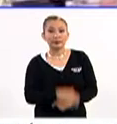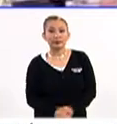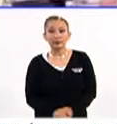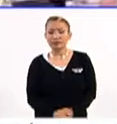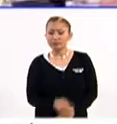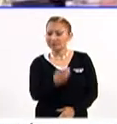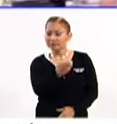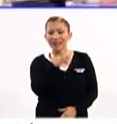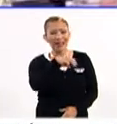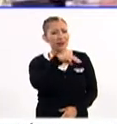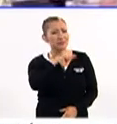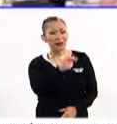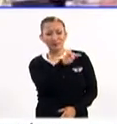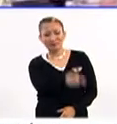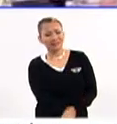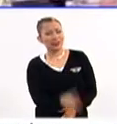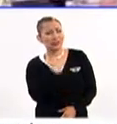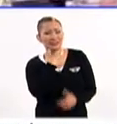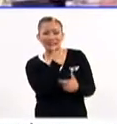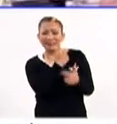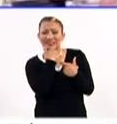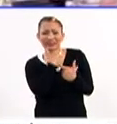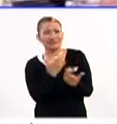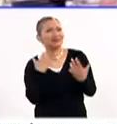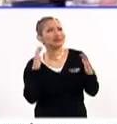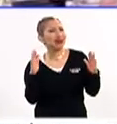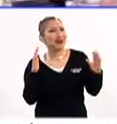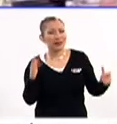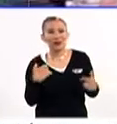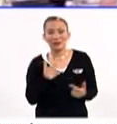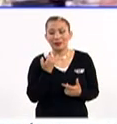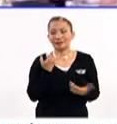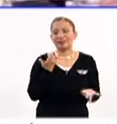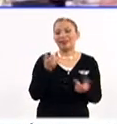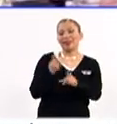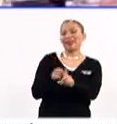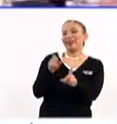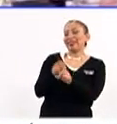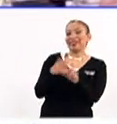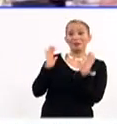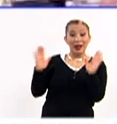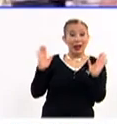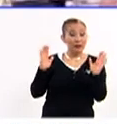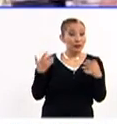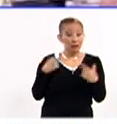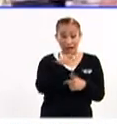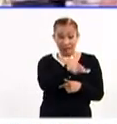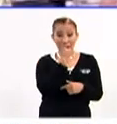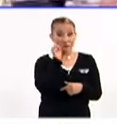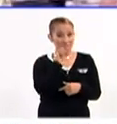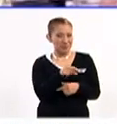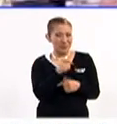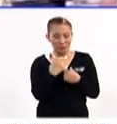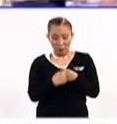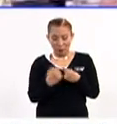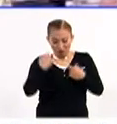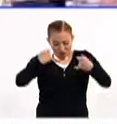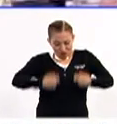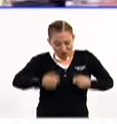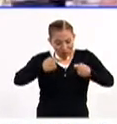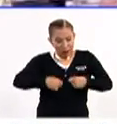una mujer de un humor increíble, de una ironía maravillosa. Ella misma se describía